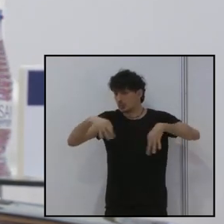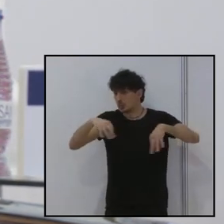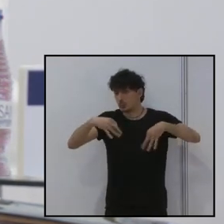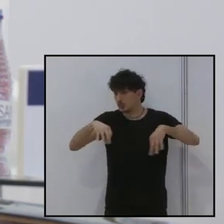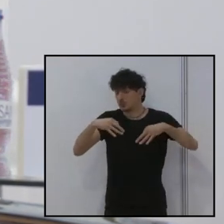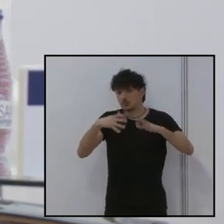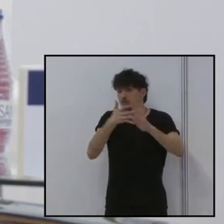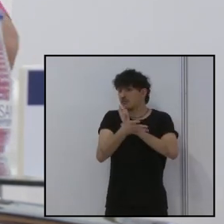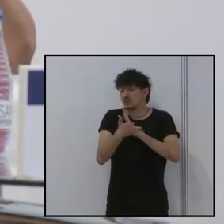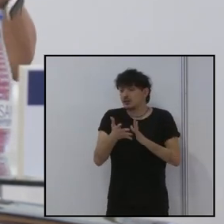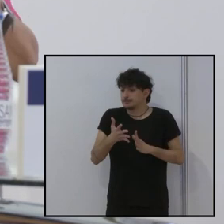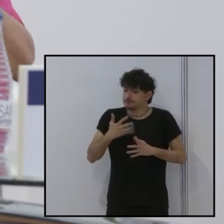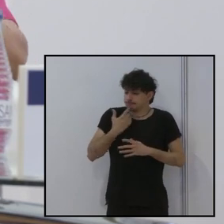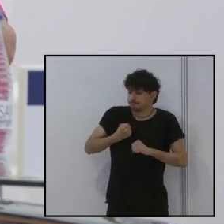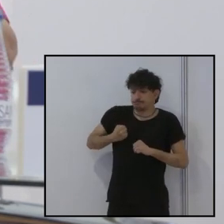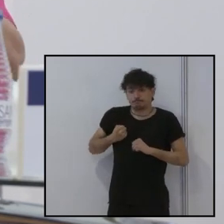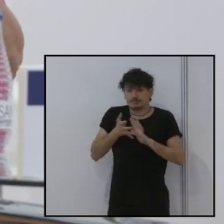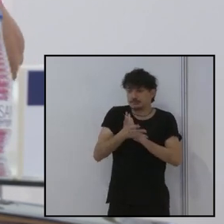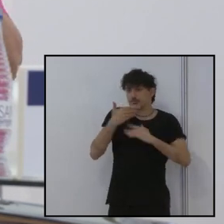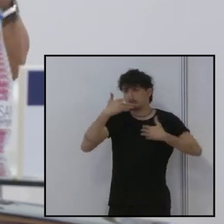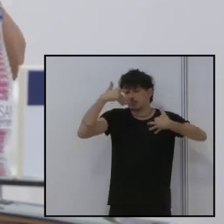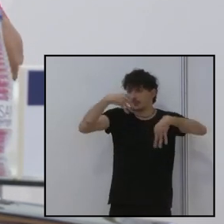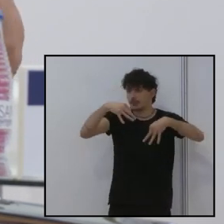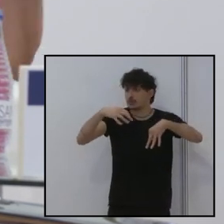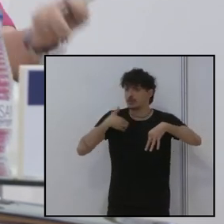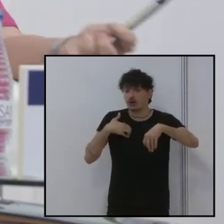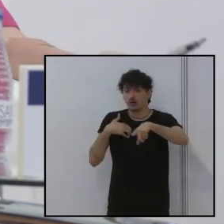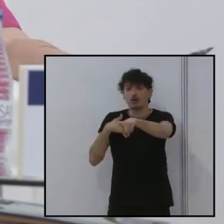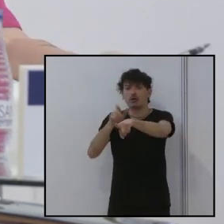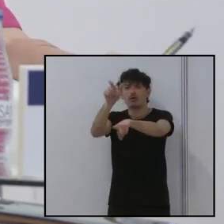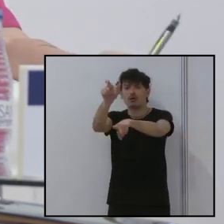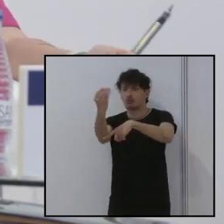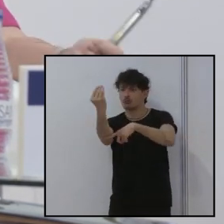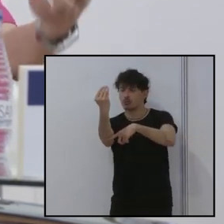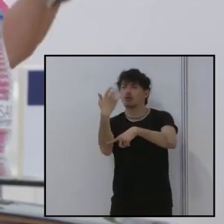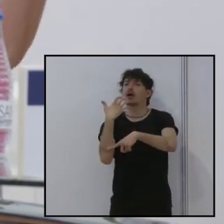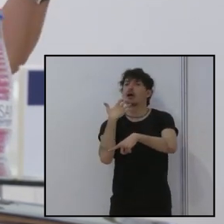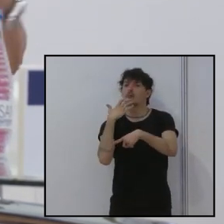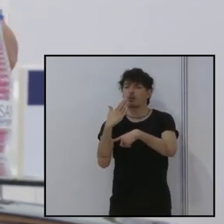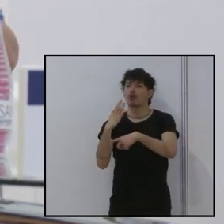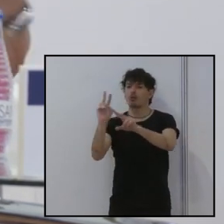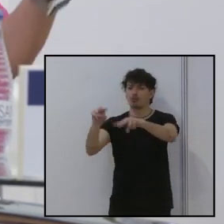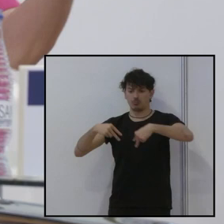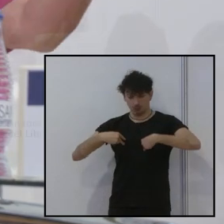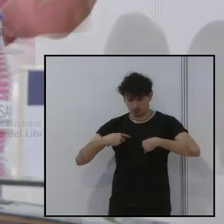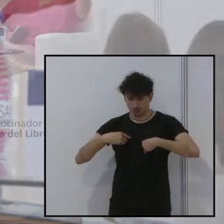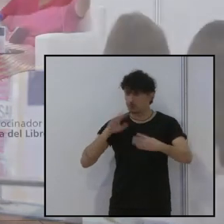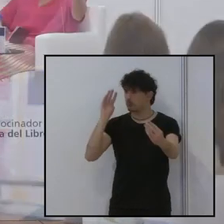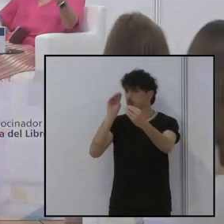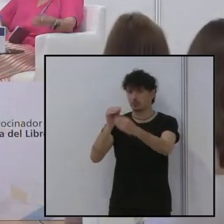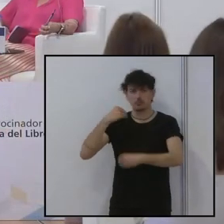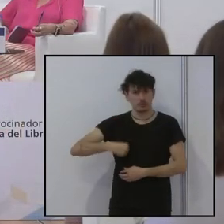de lo que estás reprimiendo, ¿no? Entonces te ponen ese ejemplo y ya lo puedes hasta reconocer en ti. A mí me está pasando divertidísimo, ¿no?